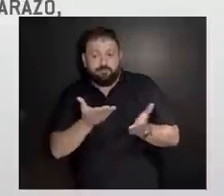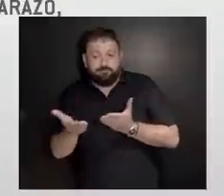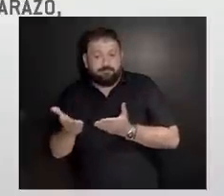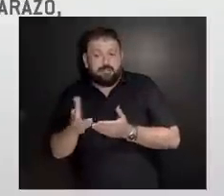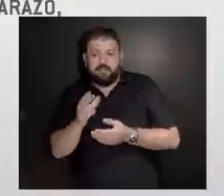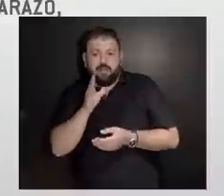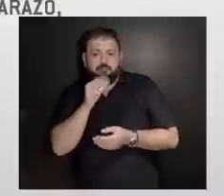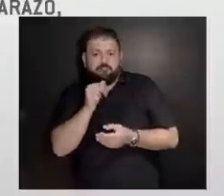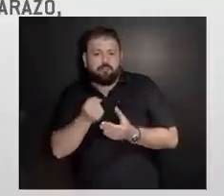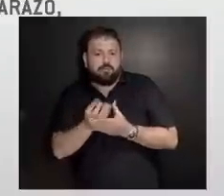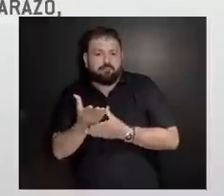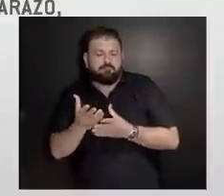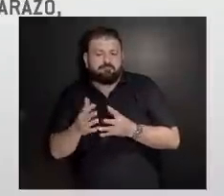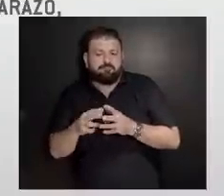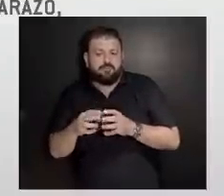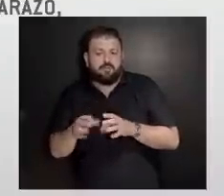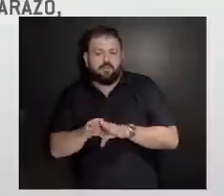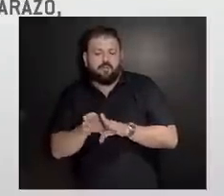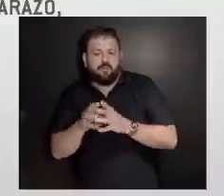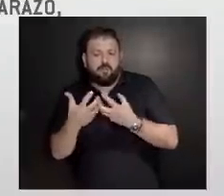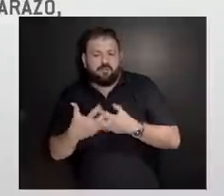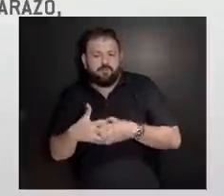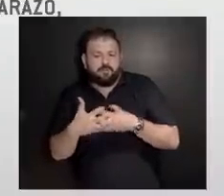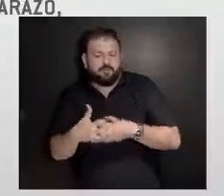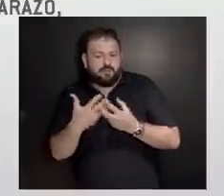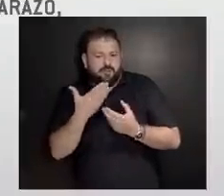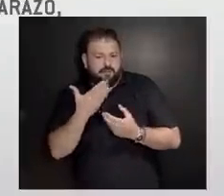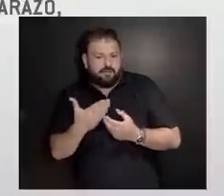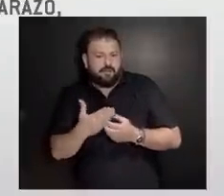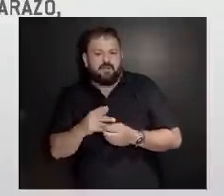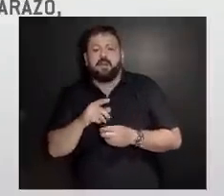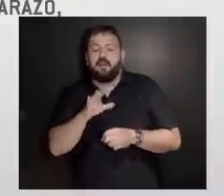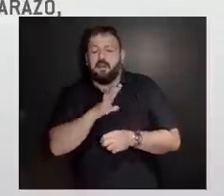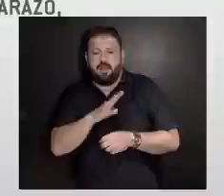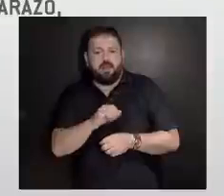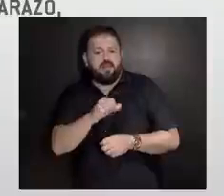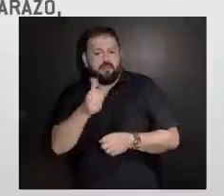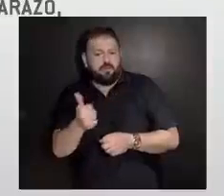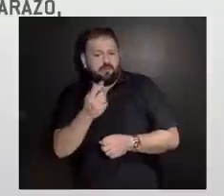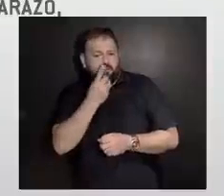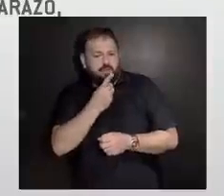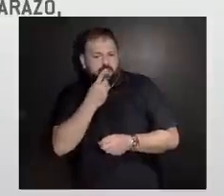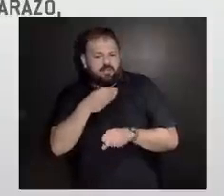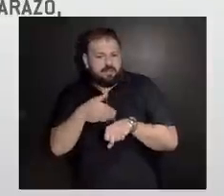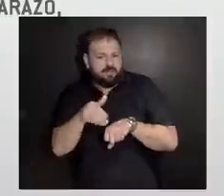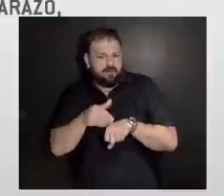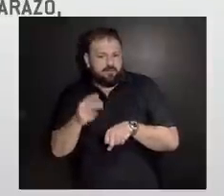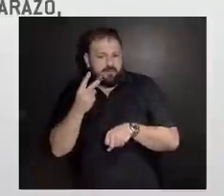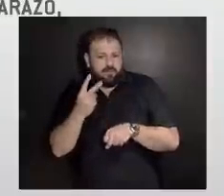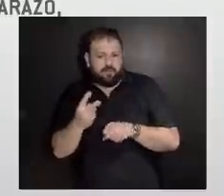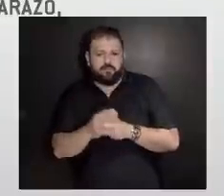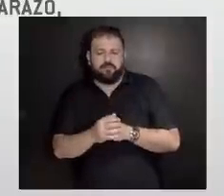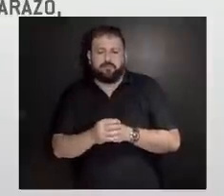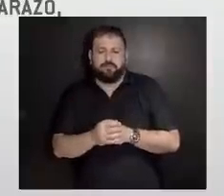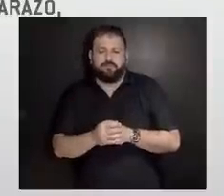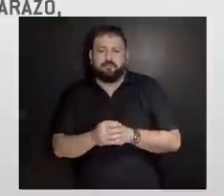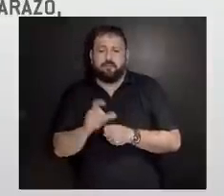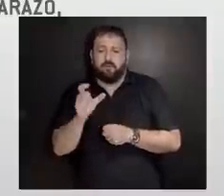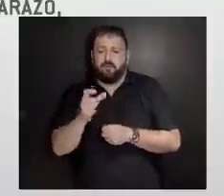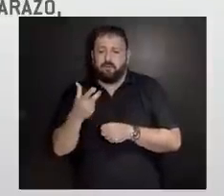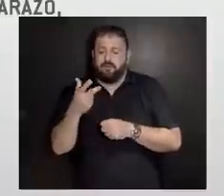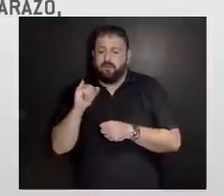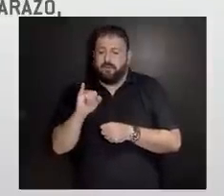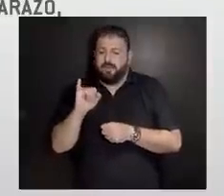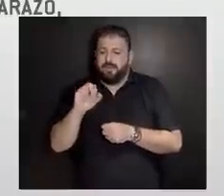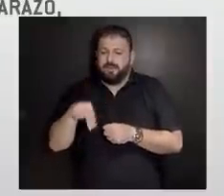Y está también el grupo de la diabetes tipo 2. Esta pues puede variar desde la resistencia a la insulina, que en este caso